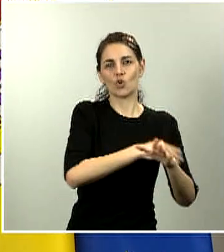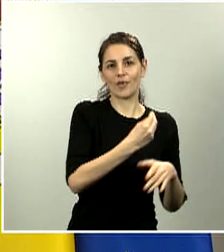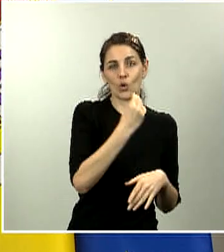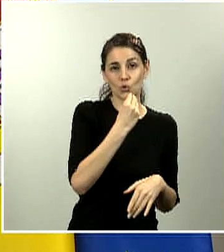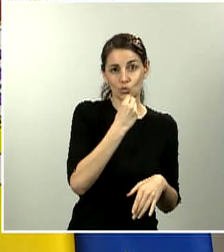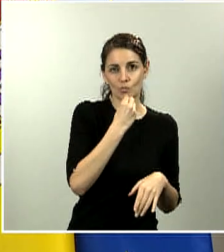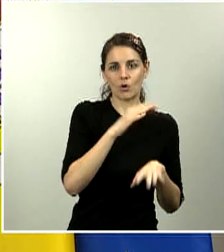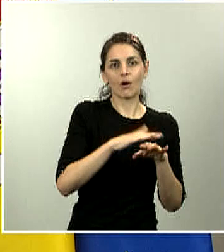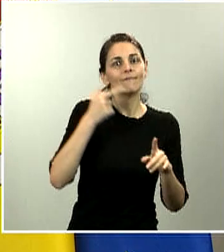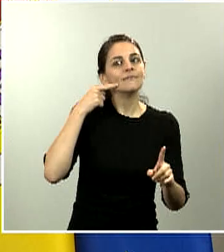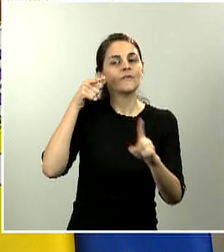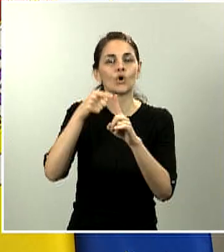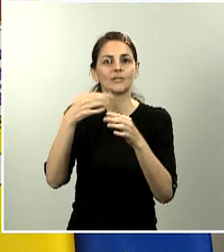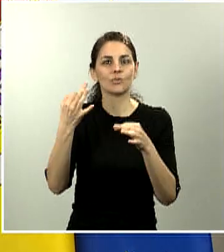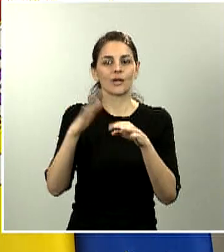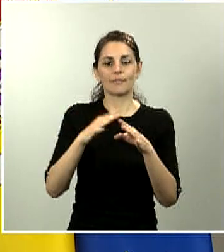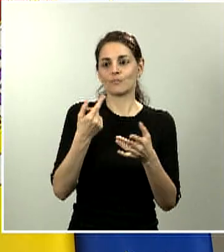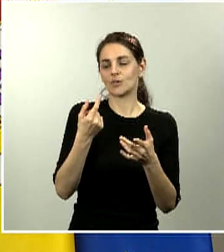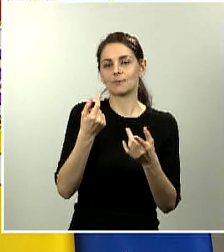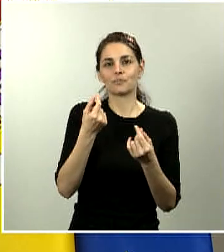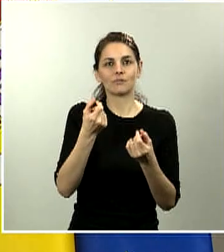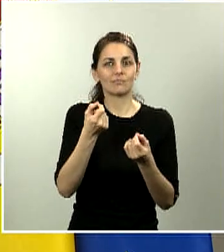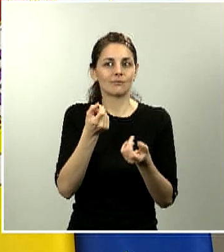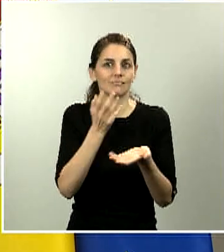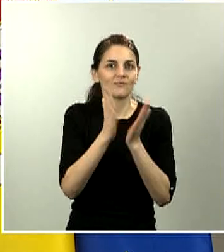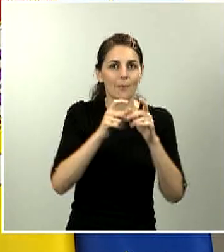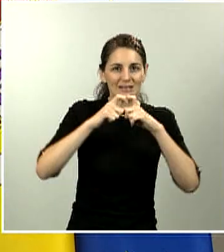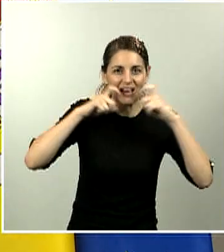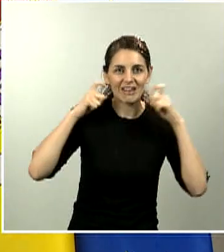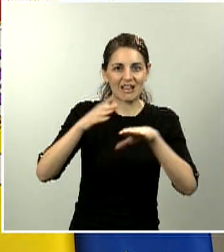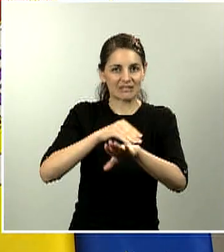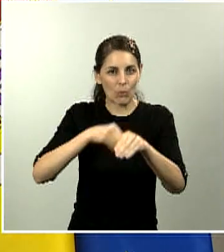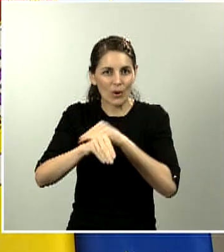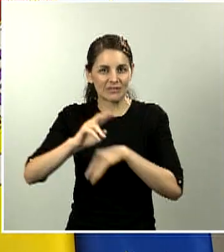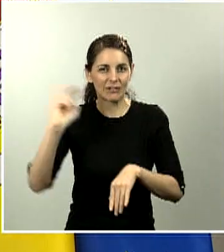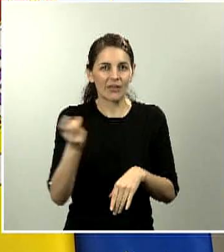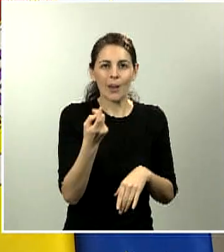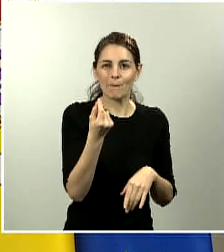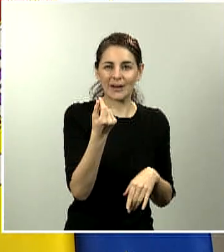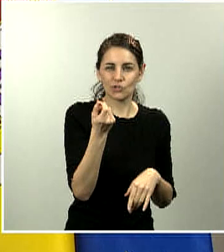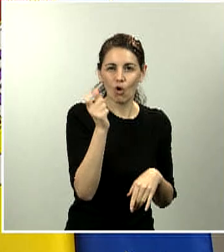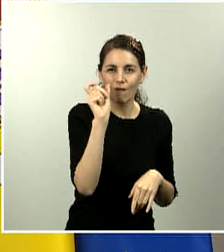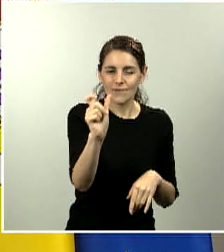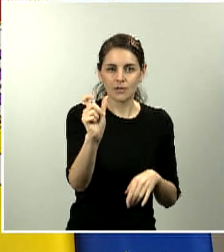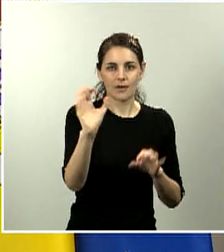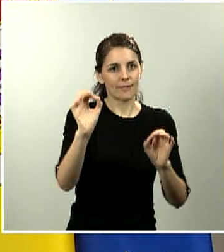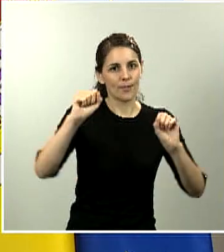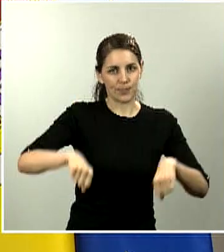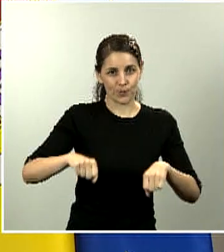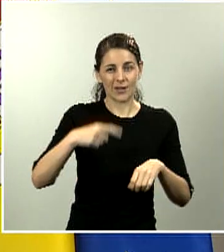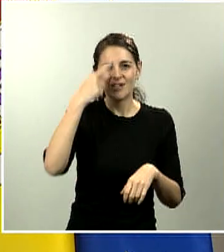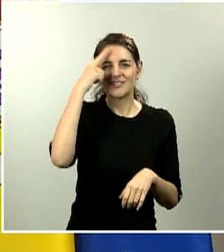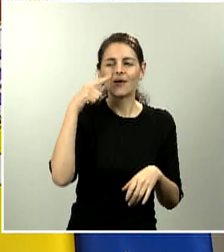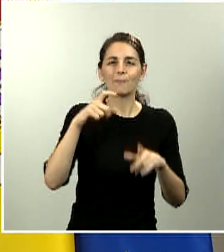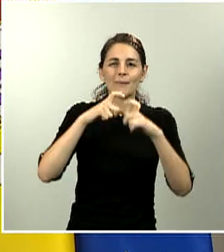en productos sanitarios, en particular en las nuevas mascarillas higiénicas que hemos definido, como ustedes saben, mediante 3 normas UNE que han sido